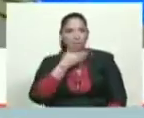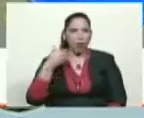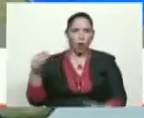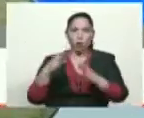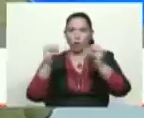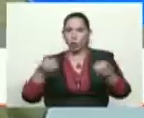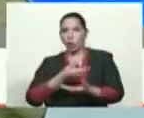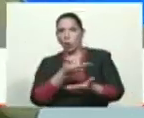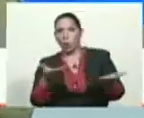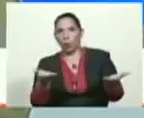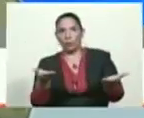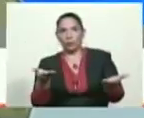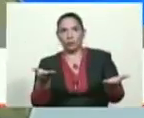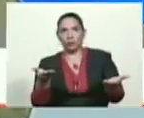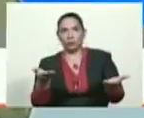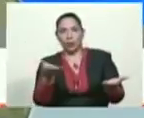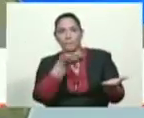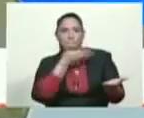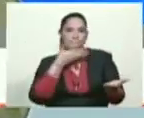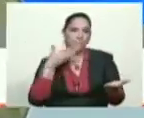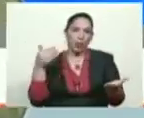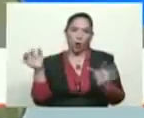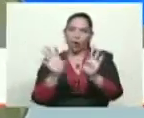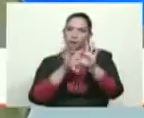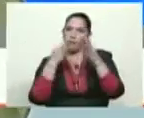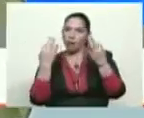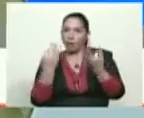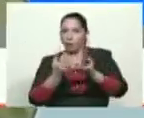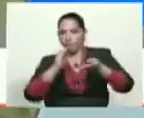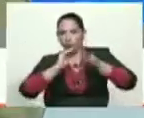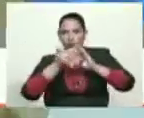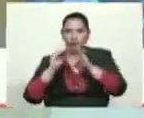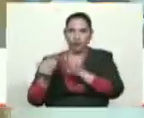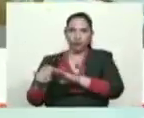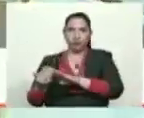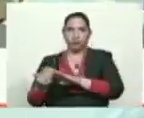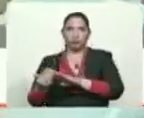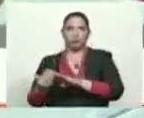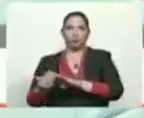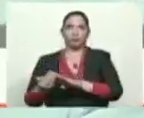todos y todas mejor para la familia para la comunidad